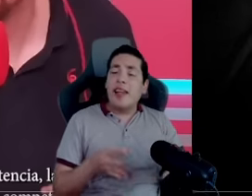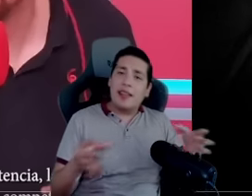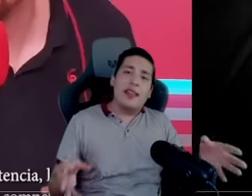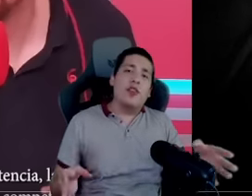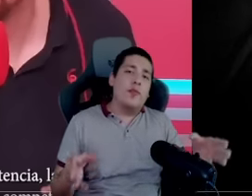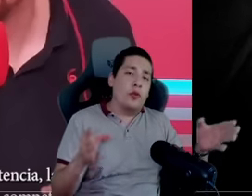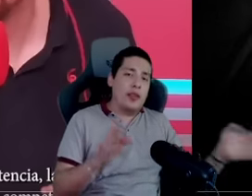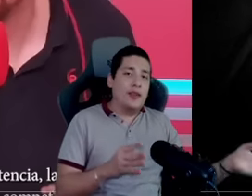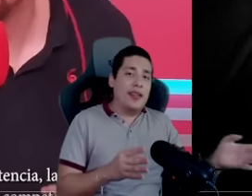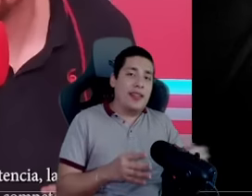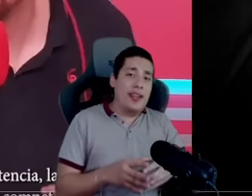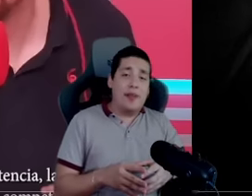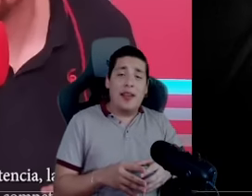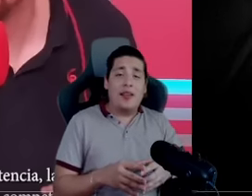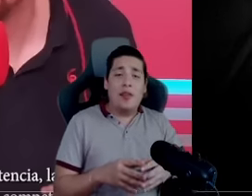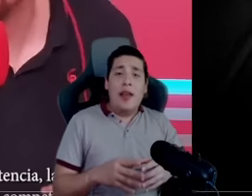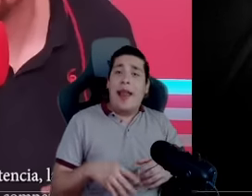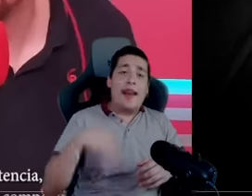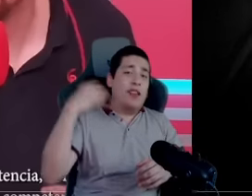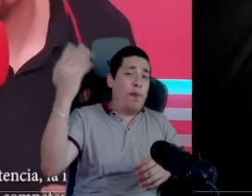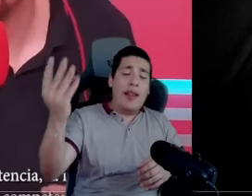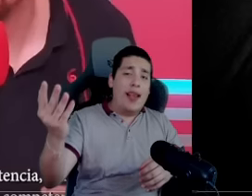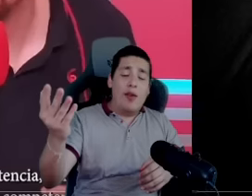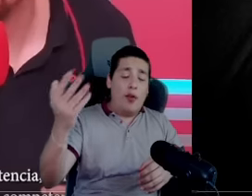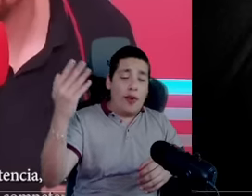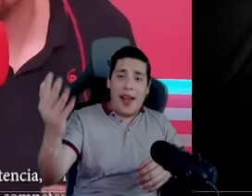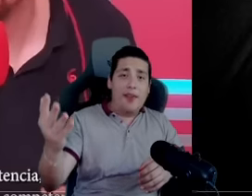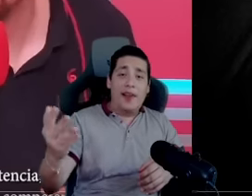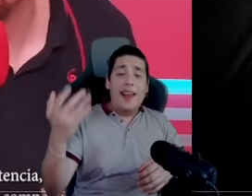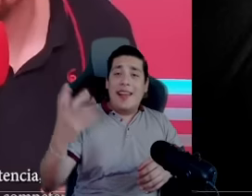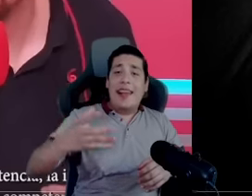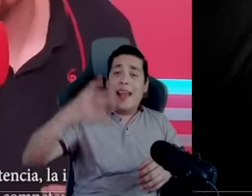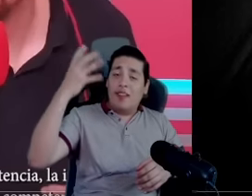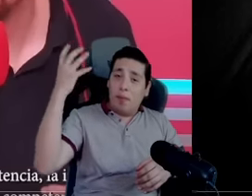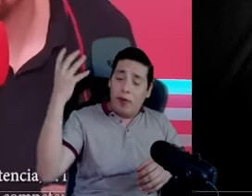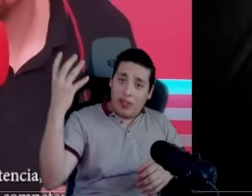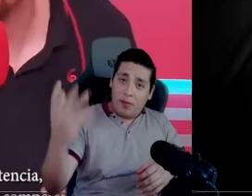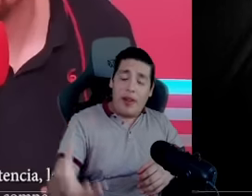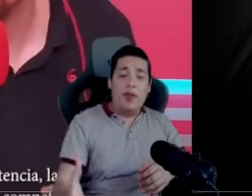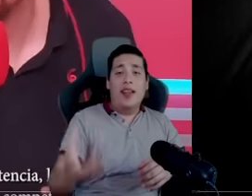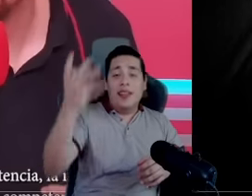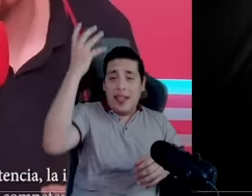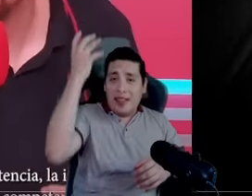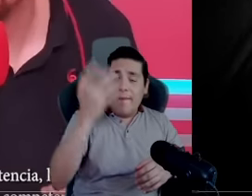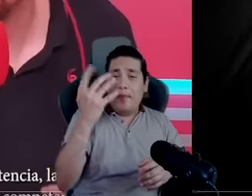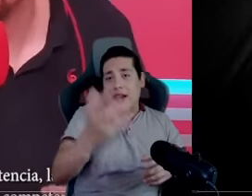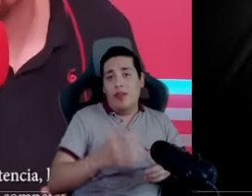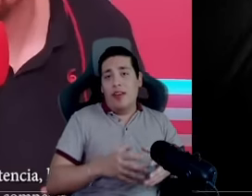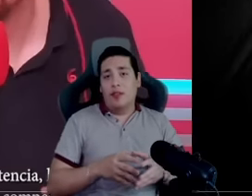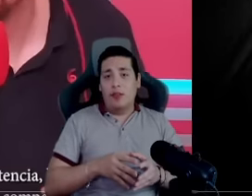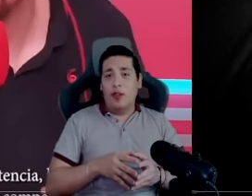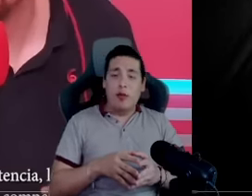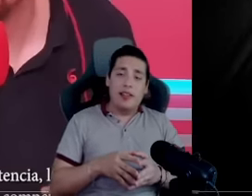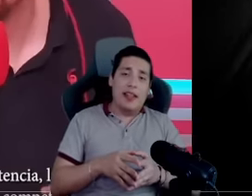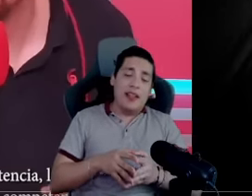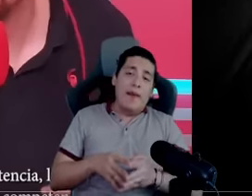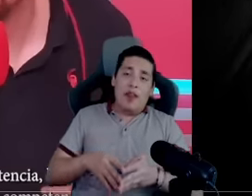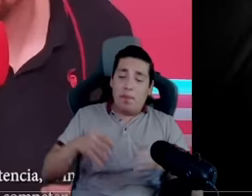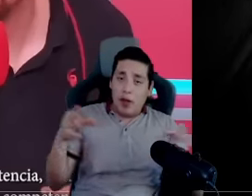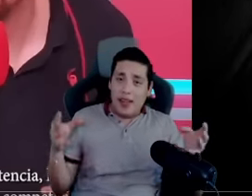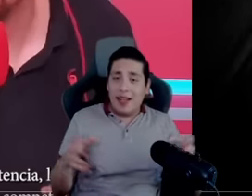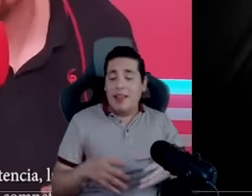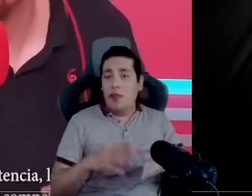Y es que así como lo quisieron hacer en México en España lo lograron y es los españoles están pagando las consecuencias